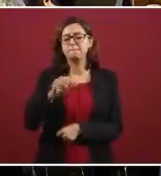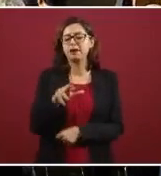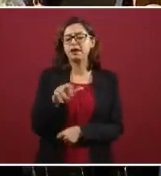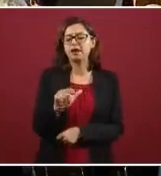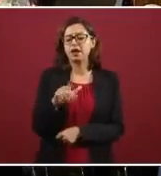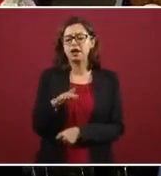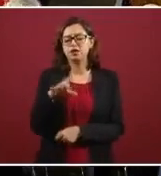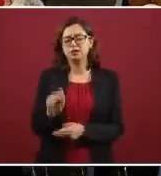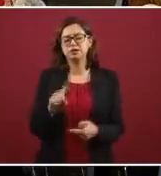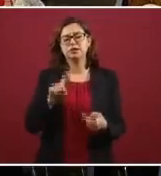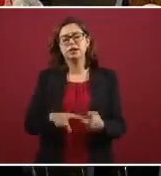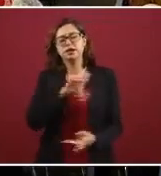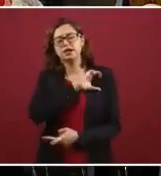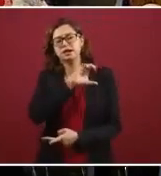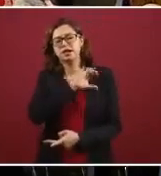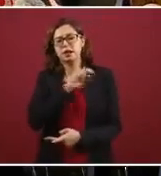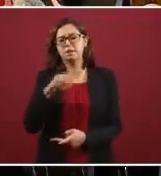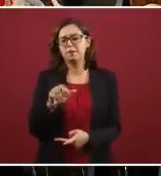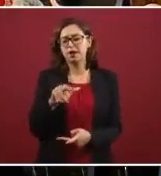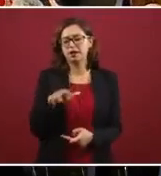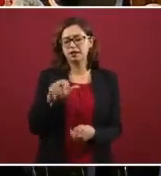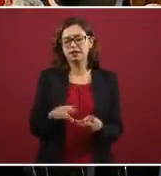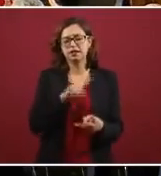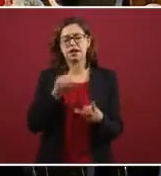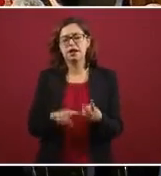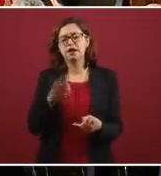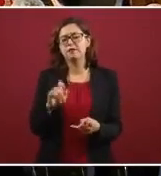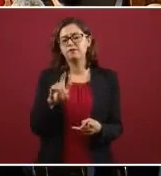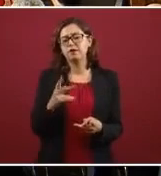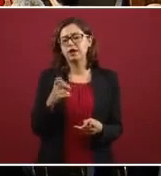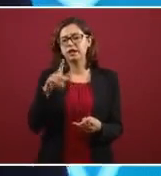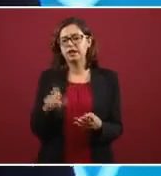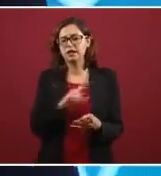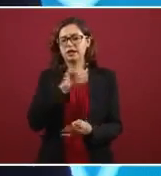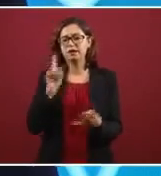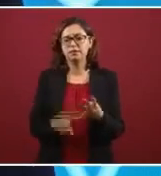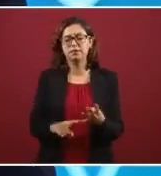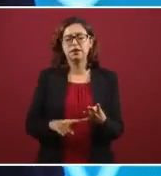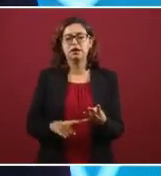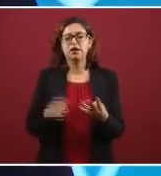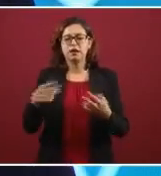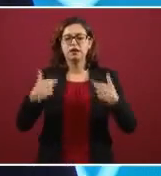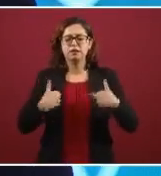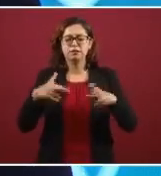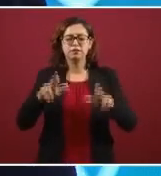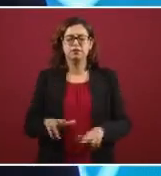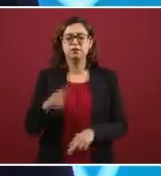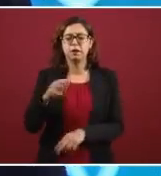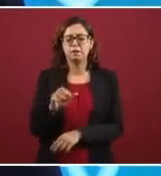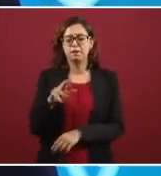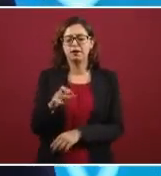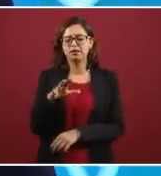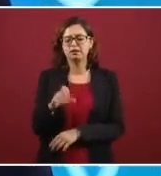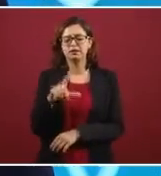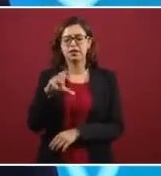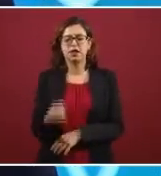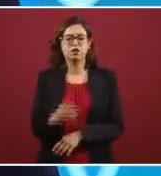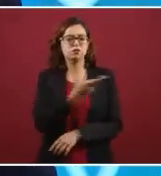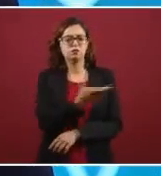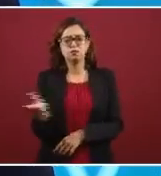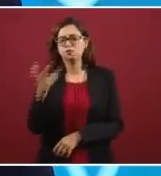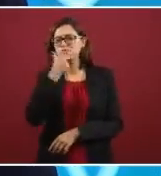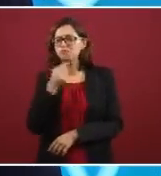Marina Arismendi, Luis Felipe López Calva, señor Marcelo Ebrard, canciller, ministras, ministros, altas